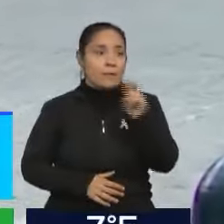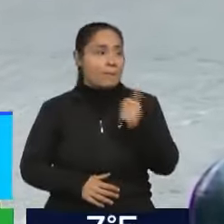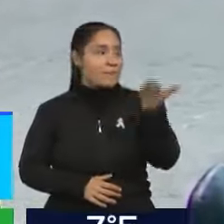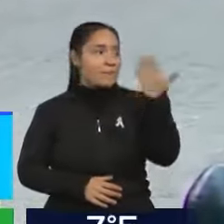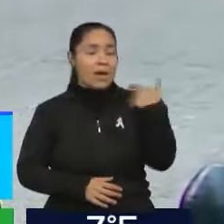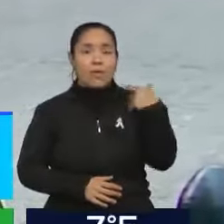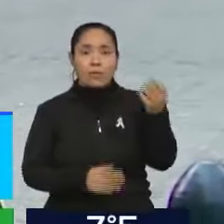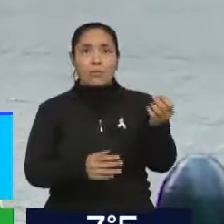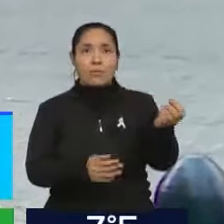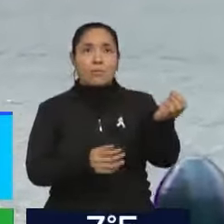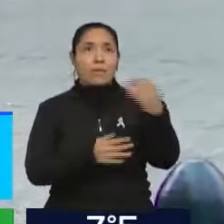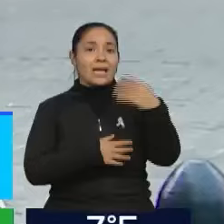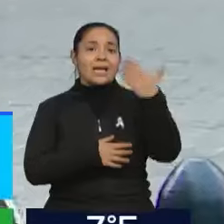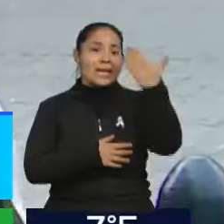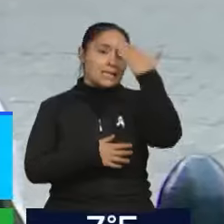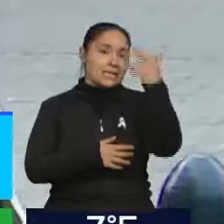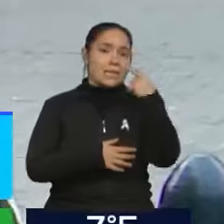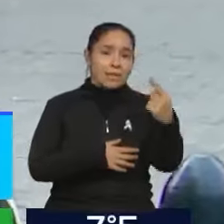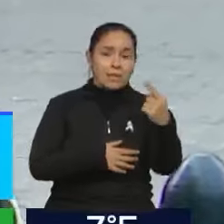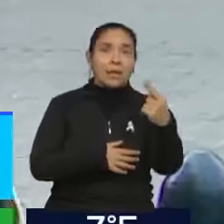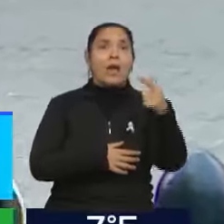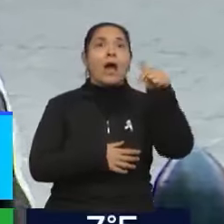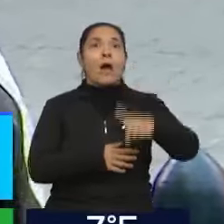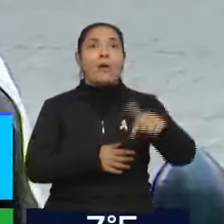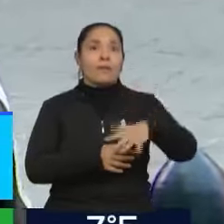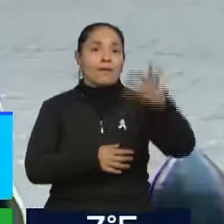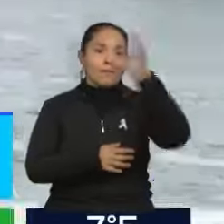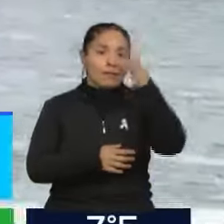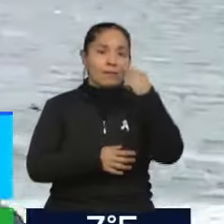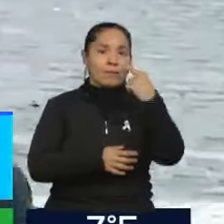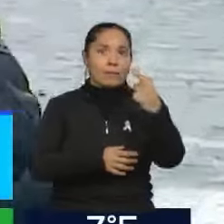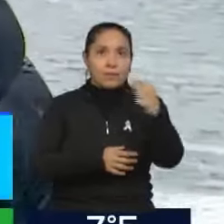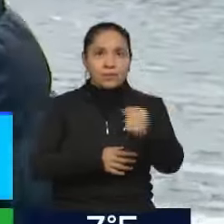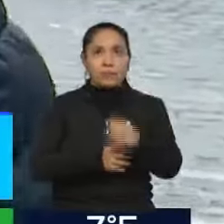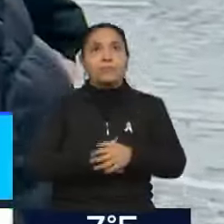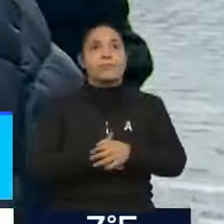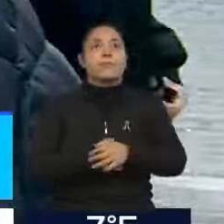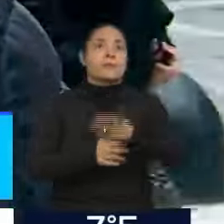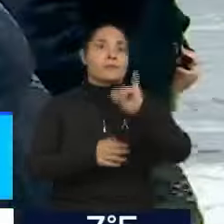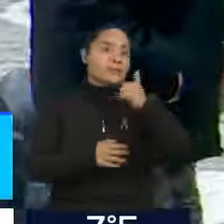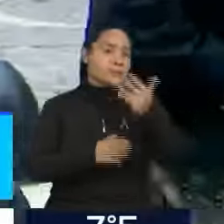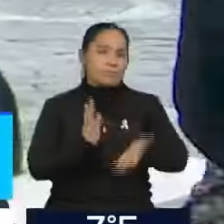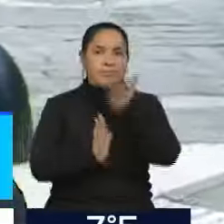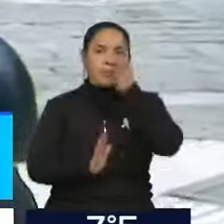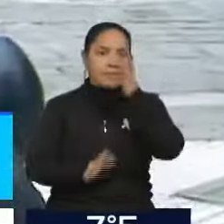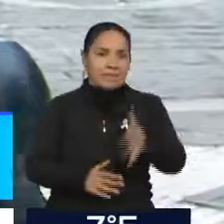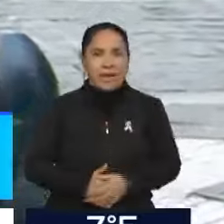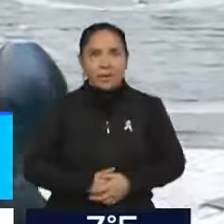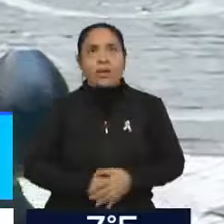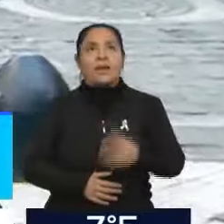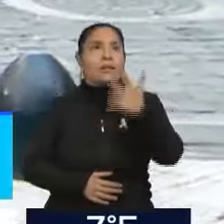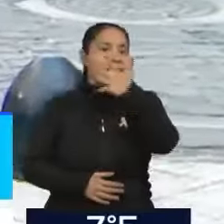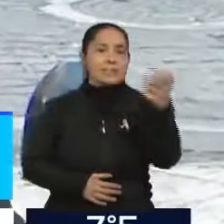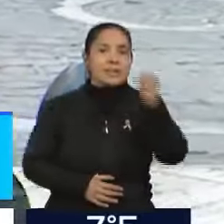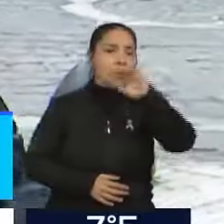llegó 15.000 y ahora estoy casi en 20.000 pesos. Sí, la verdad que ha aumentado muchísimo. El